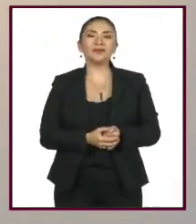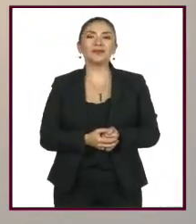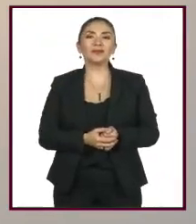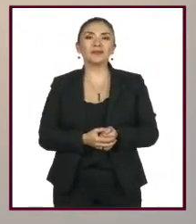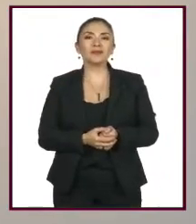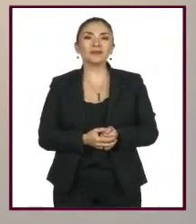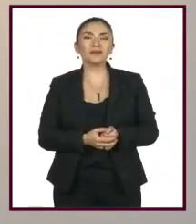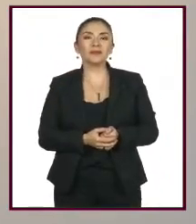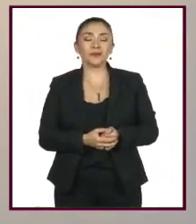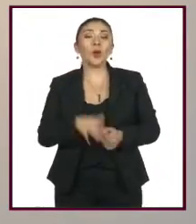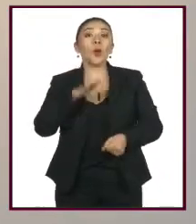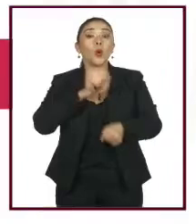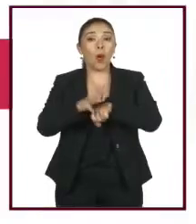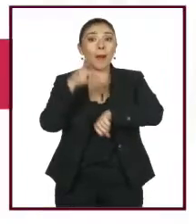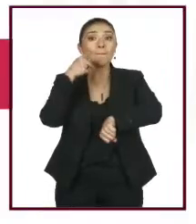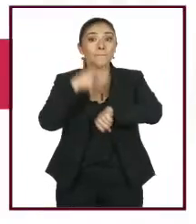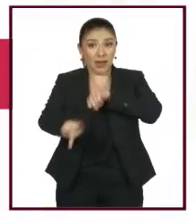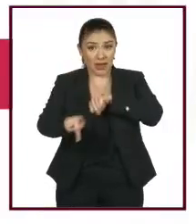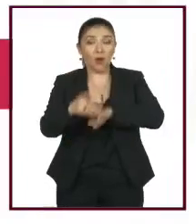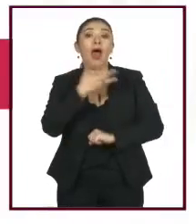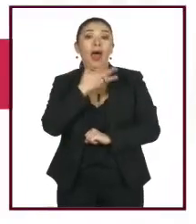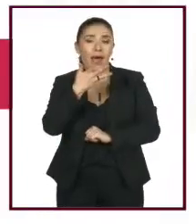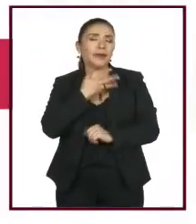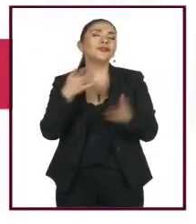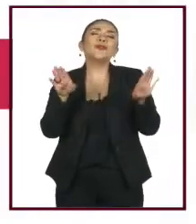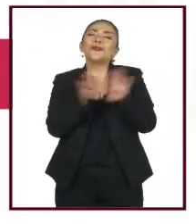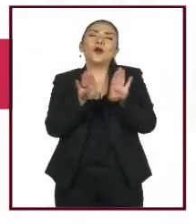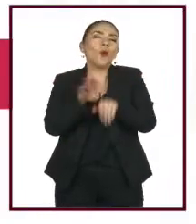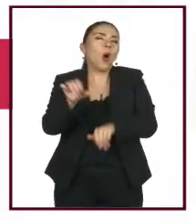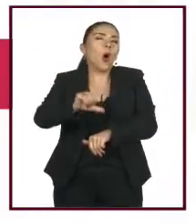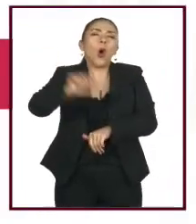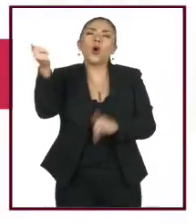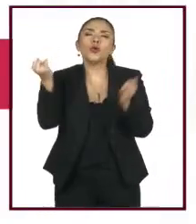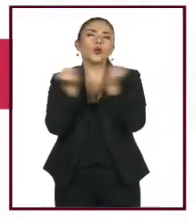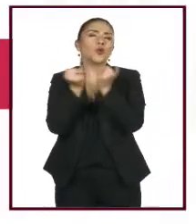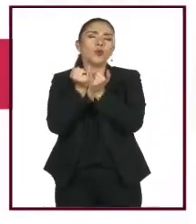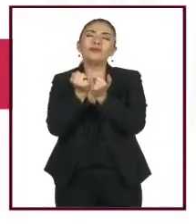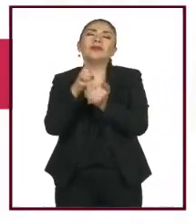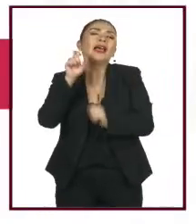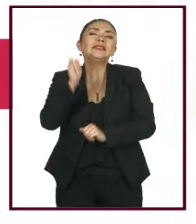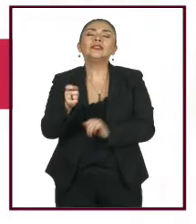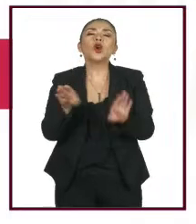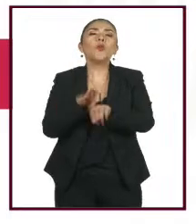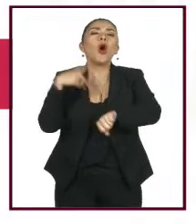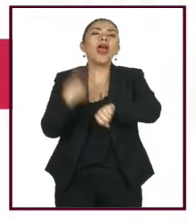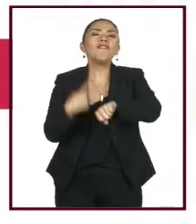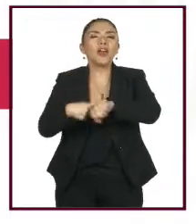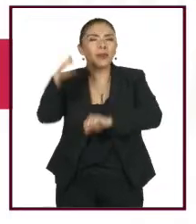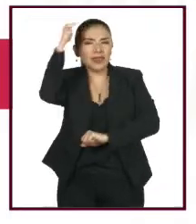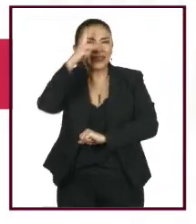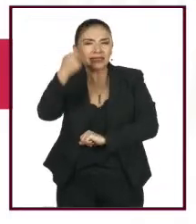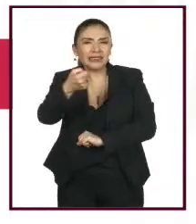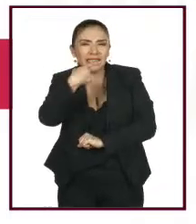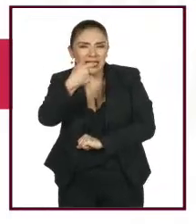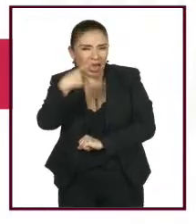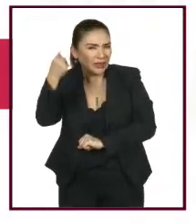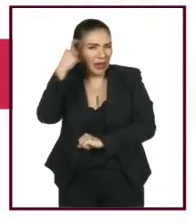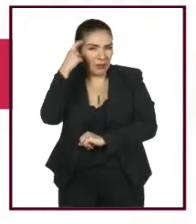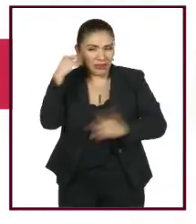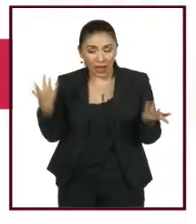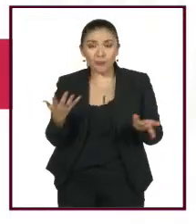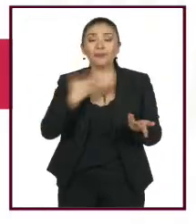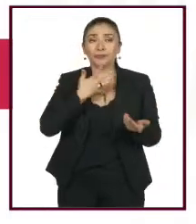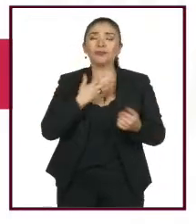Dentro de los factores de riesgo hay, como cualquier otra también enfermedad psiquiátrica o mental,